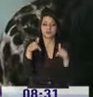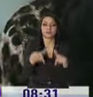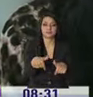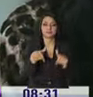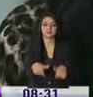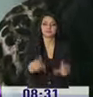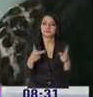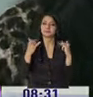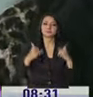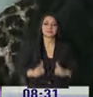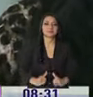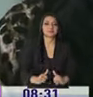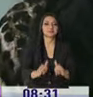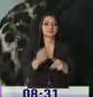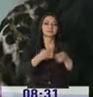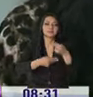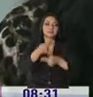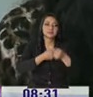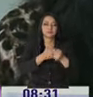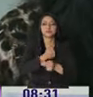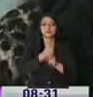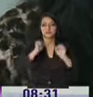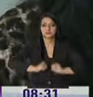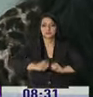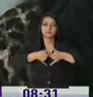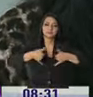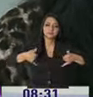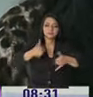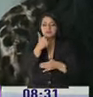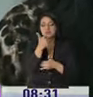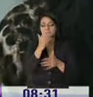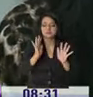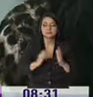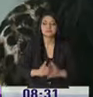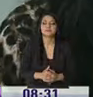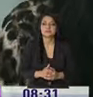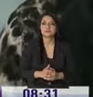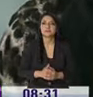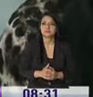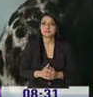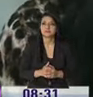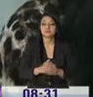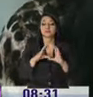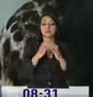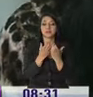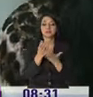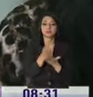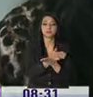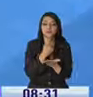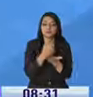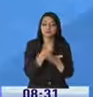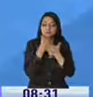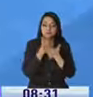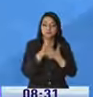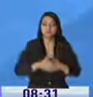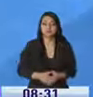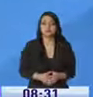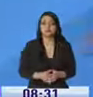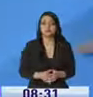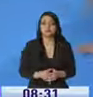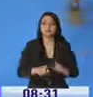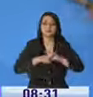seguir así, ponerme yo mi propio negocio así. Con estas clases que me han dado y me han ayudado. Pero para quienes